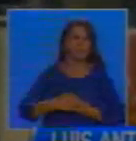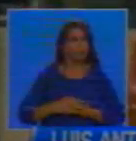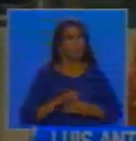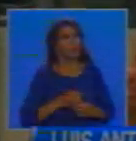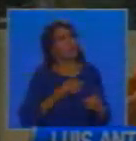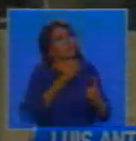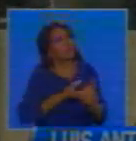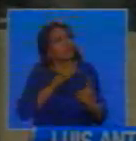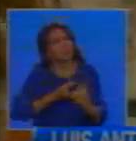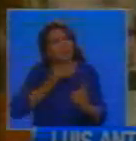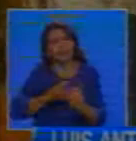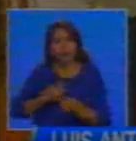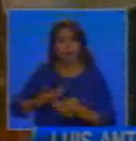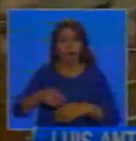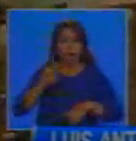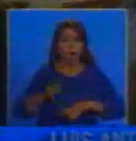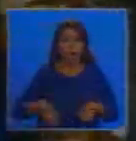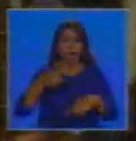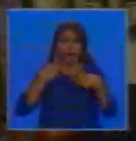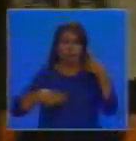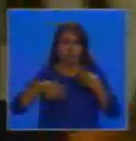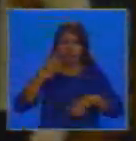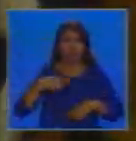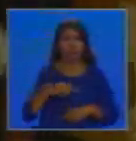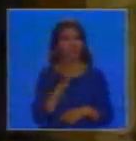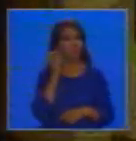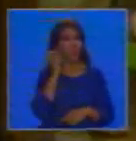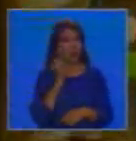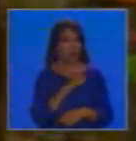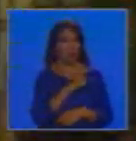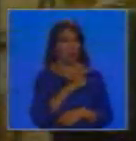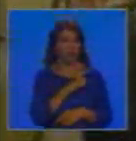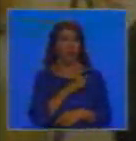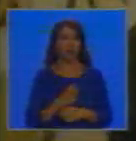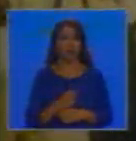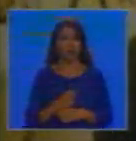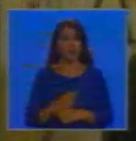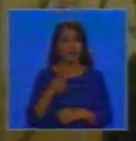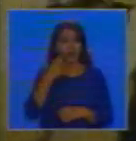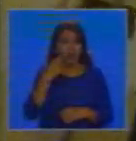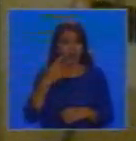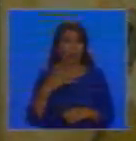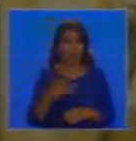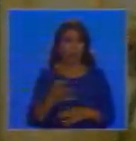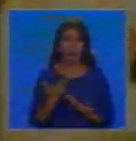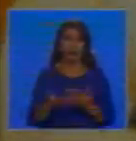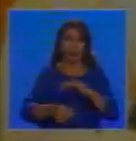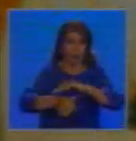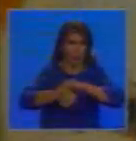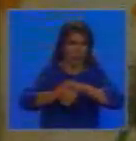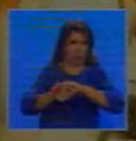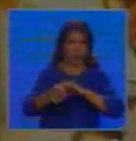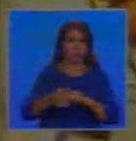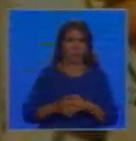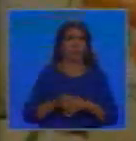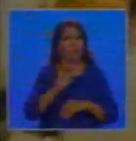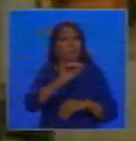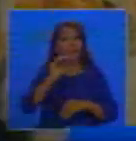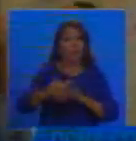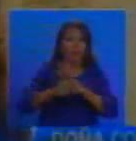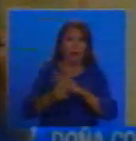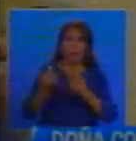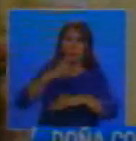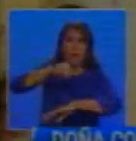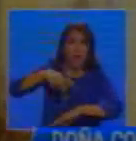en medio de llanto. Una de ellas fue la de doña Consuelo. Asiste a su esposo, que es de Galápagos. Allá no es especialista.